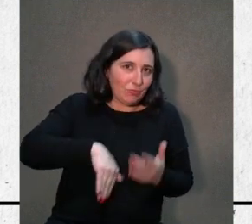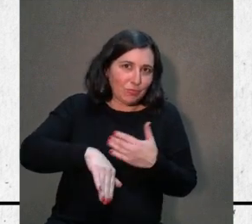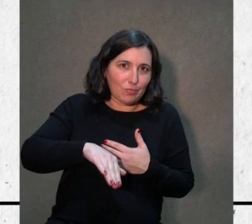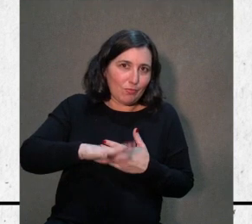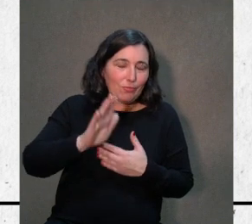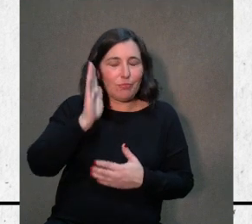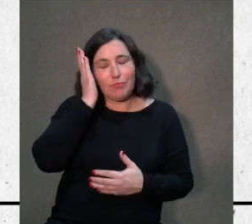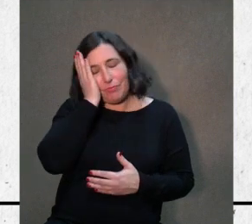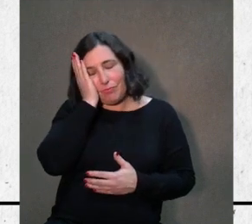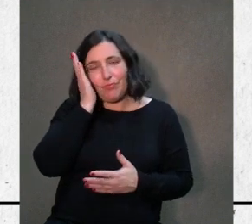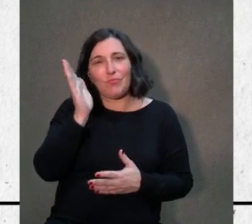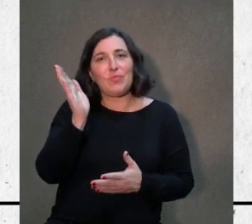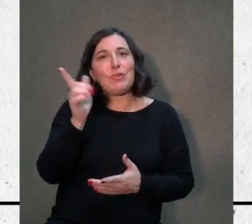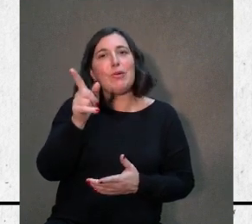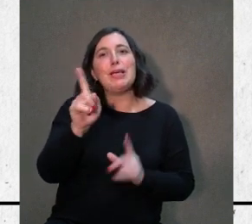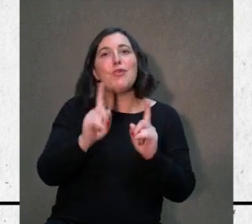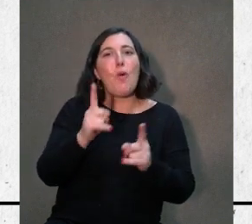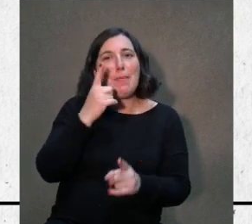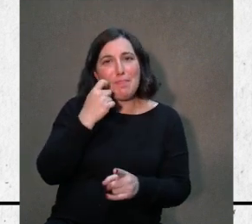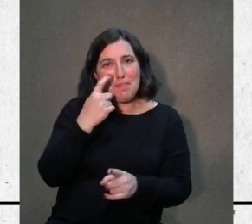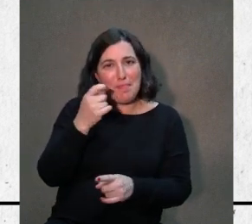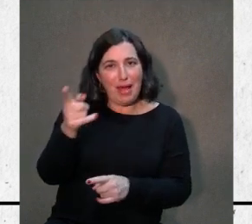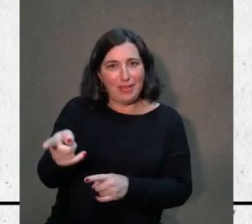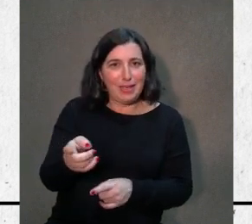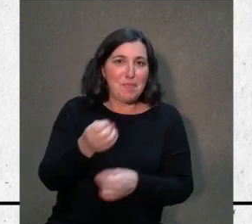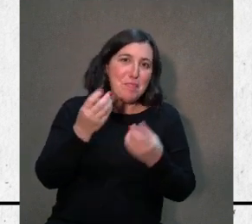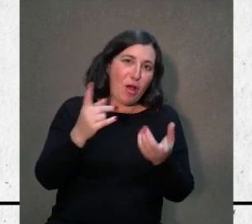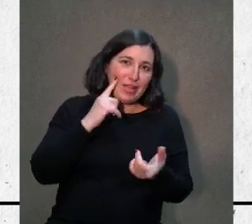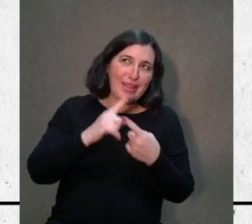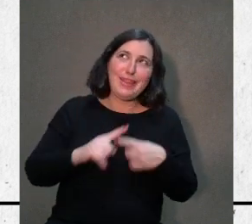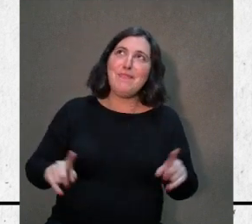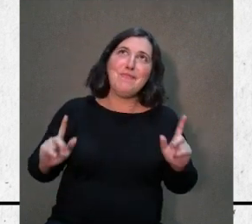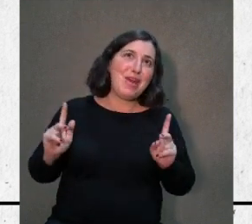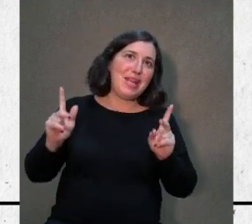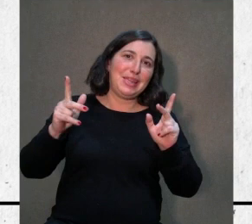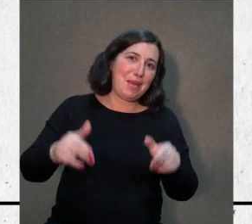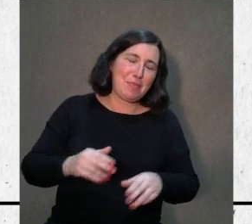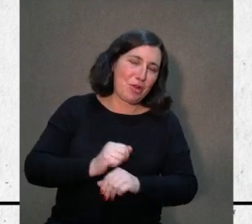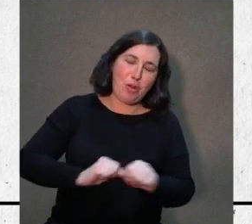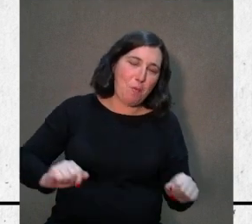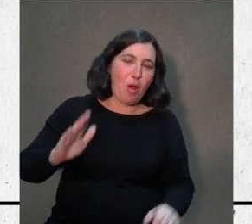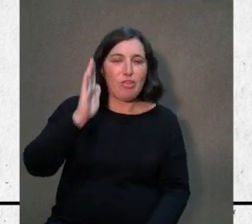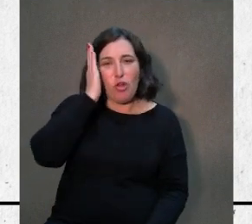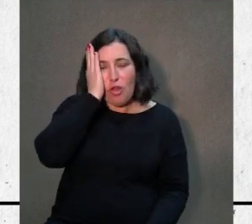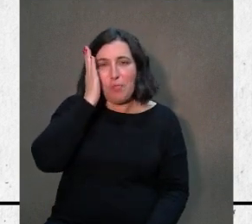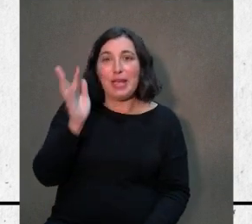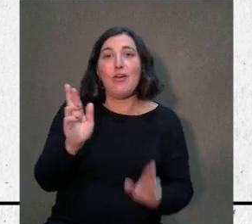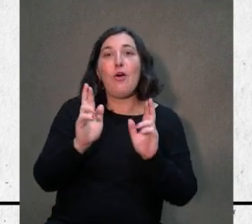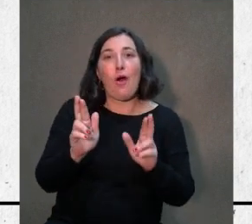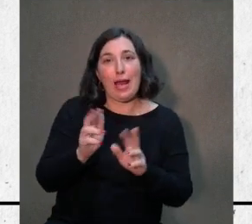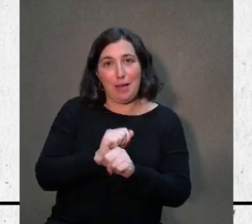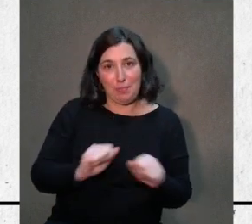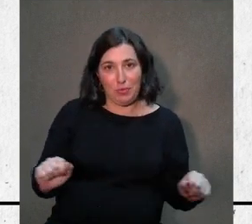dar la cuestión de dormir la siesta que dormí después de Margarita, porque los tiempos cambian y no puedo dormir la